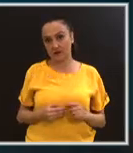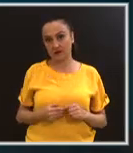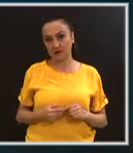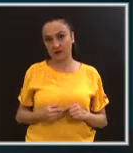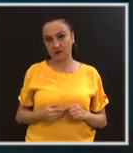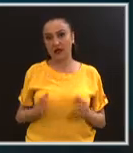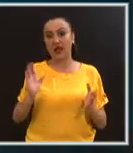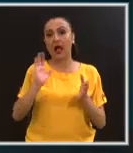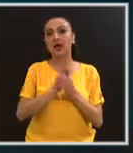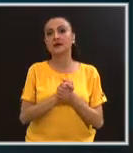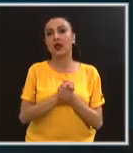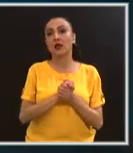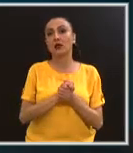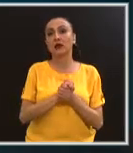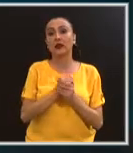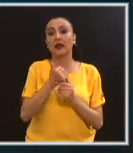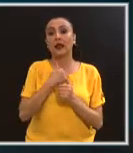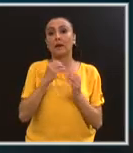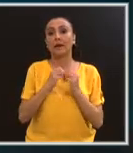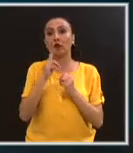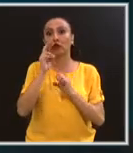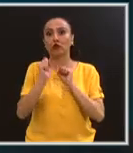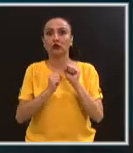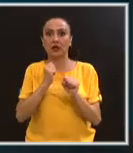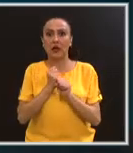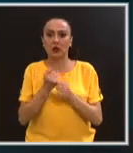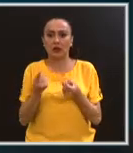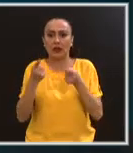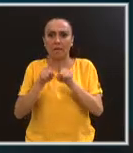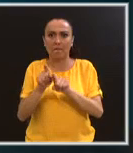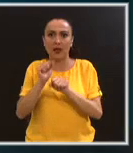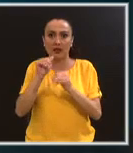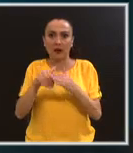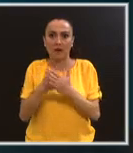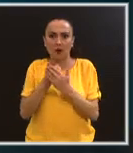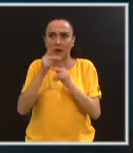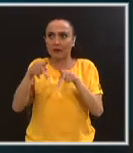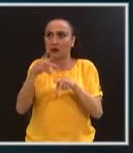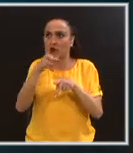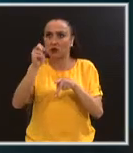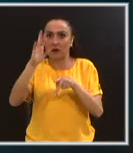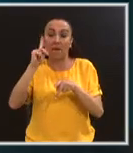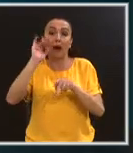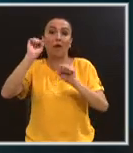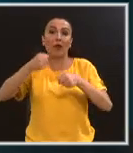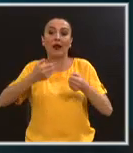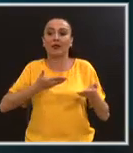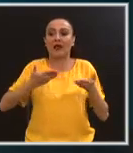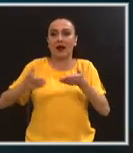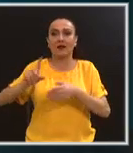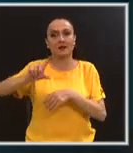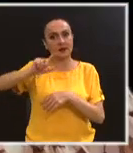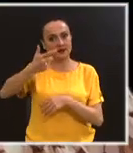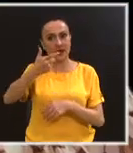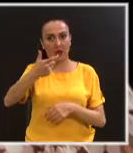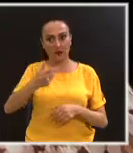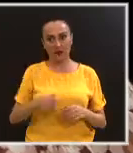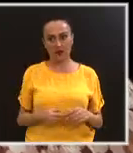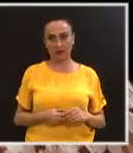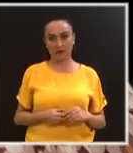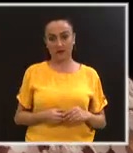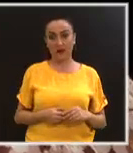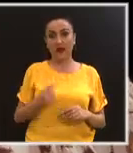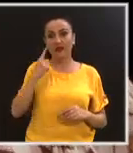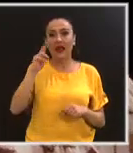casándose y este teniendo más de 2 años de matrimonio con una persona costarricense para poder ya obtener la nacionalidad